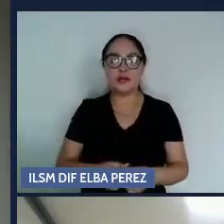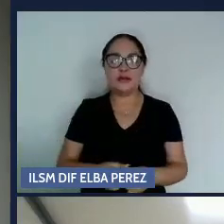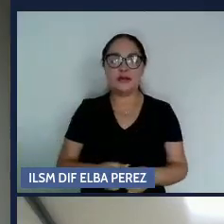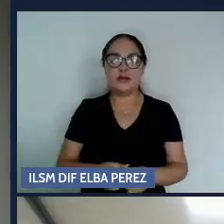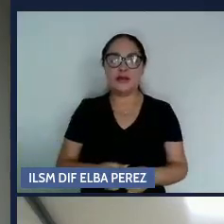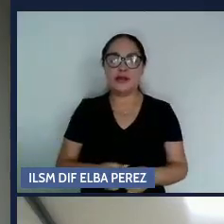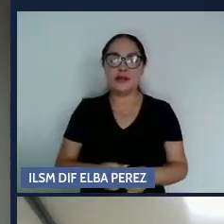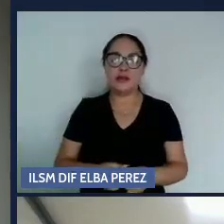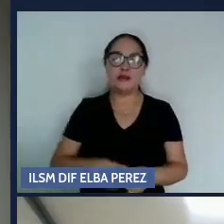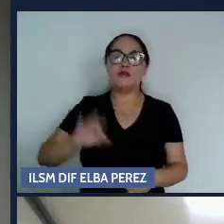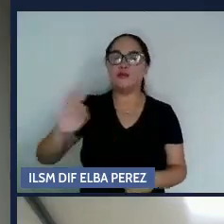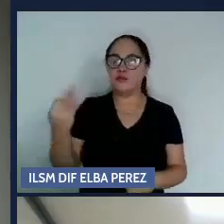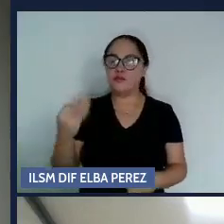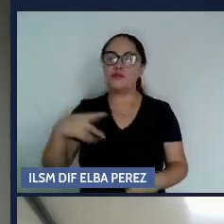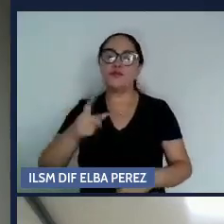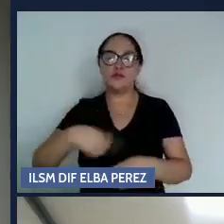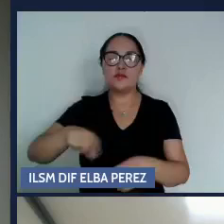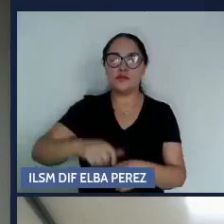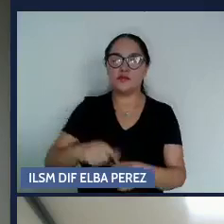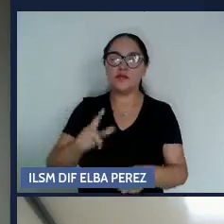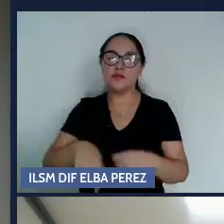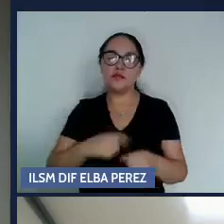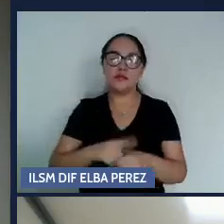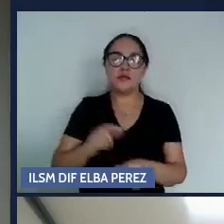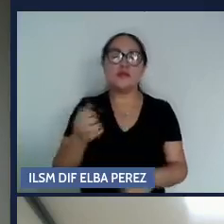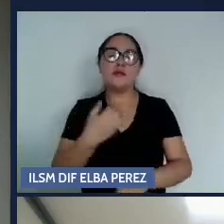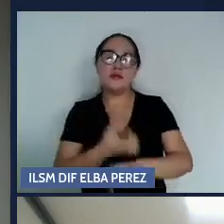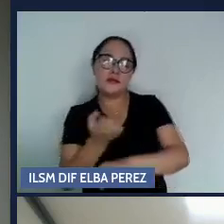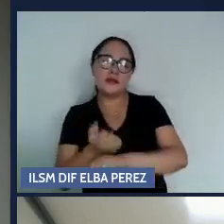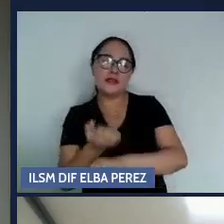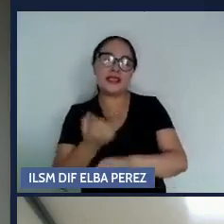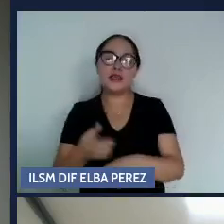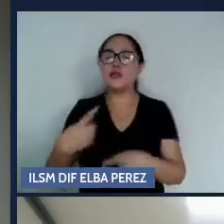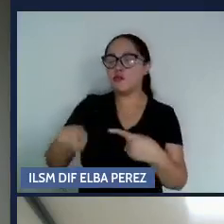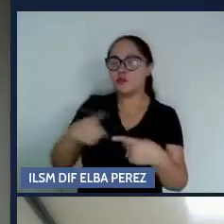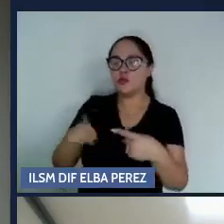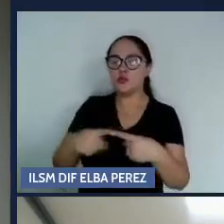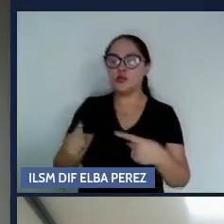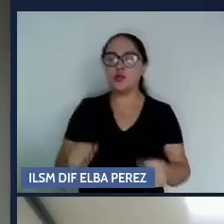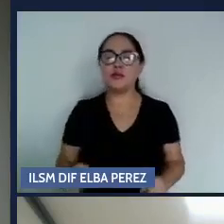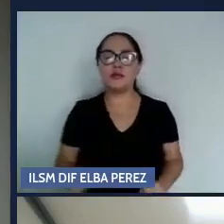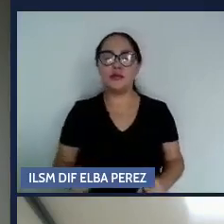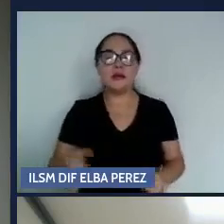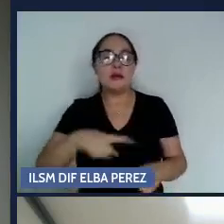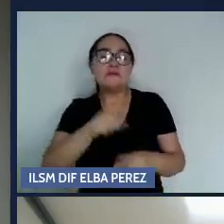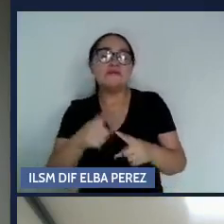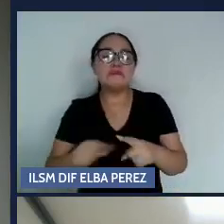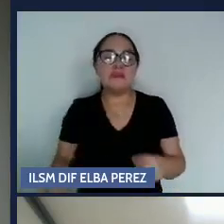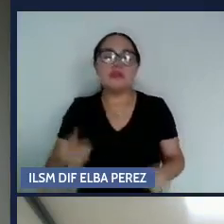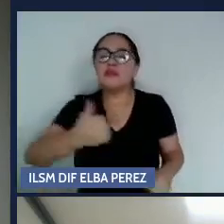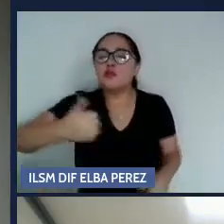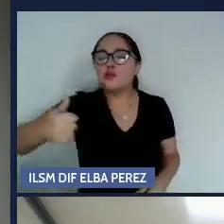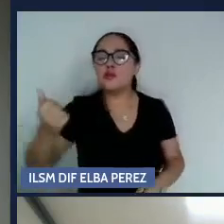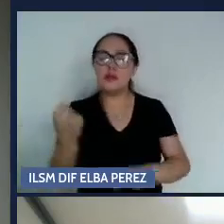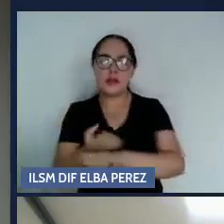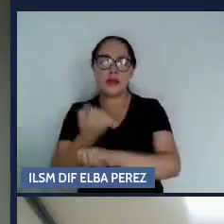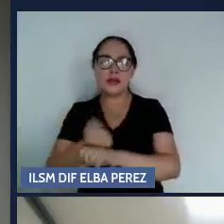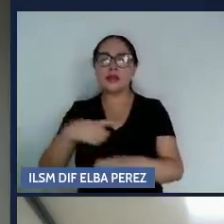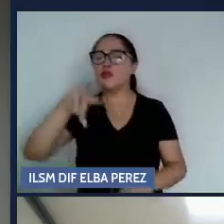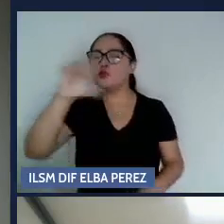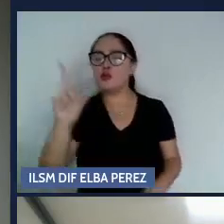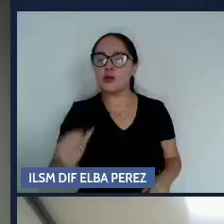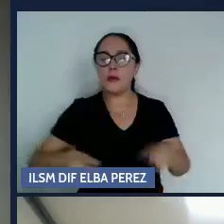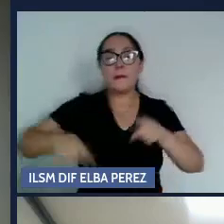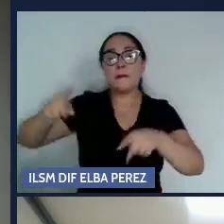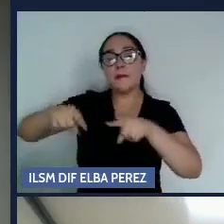local, contamos con institutos electorales, insisto, uno en cada estado de la República. Hay